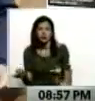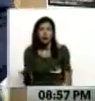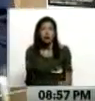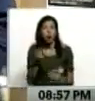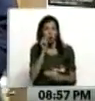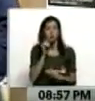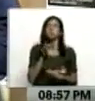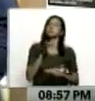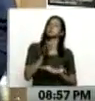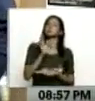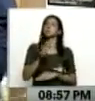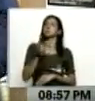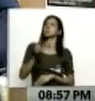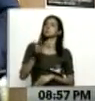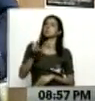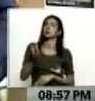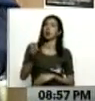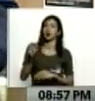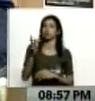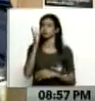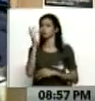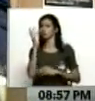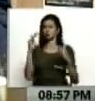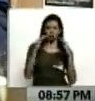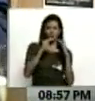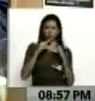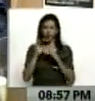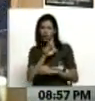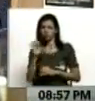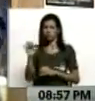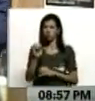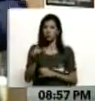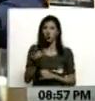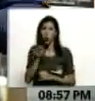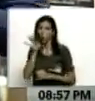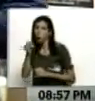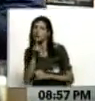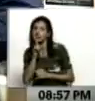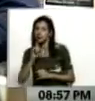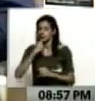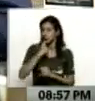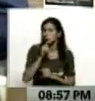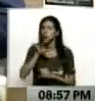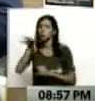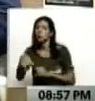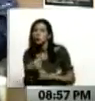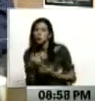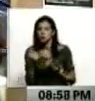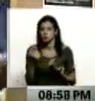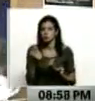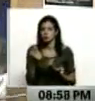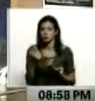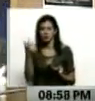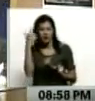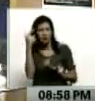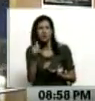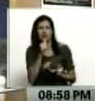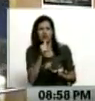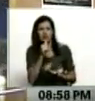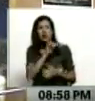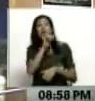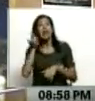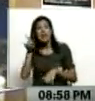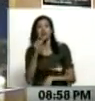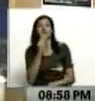va a un sector allá en alto Prado a un tipo que distribuye y va y le paga y él sabe quién es y es el vicepresidente de la